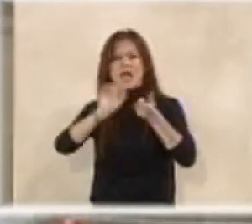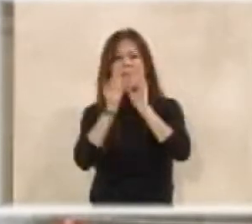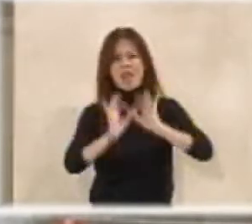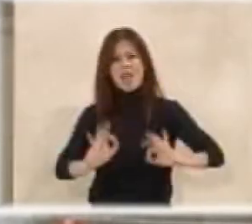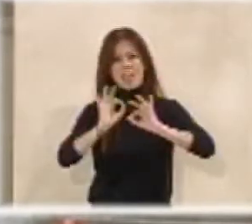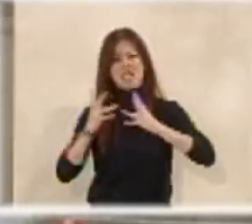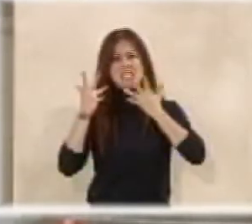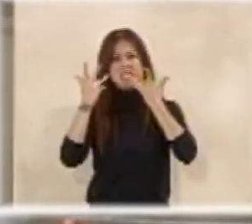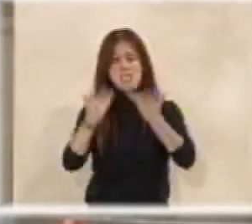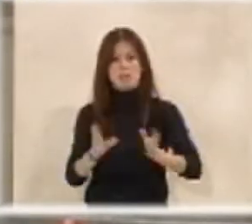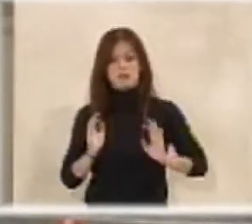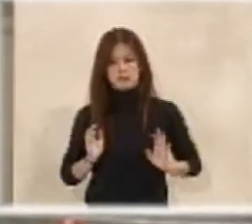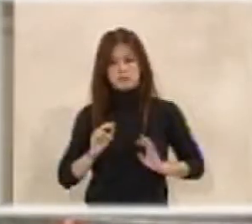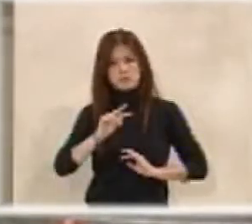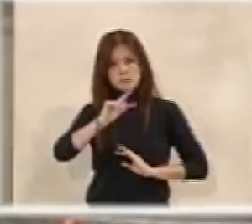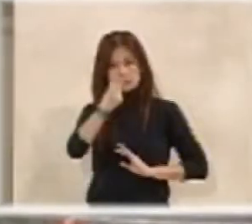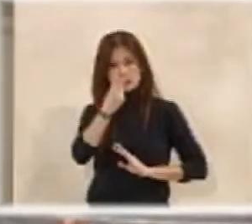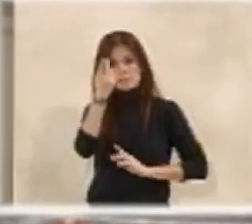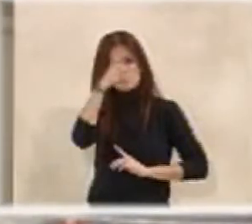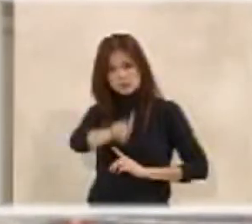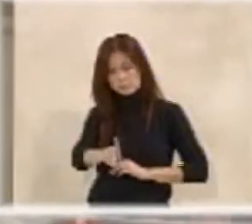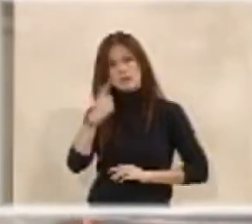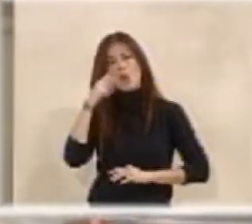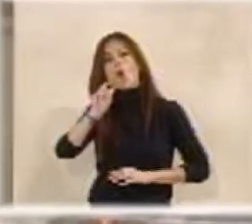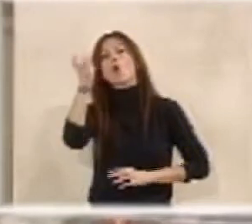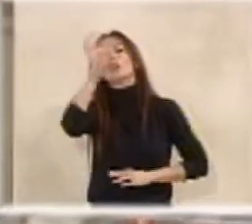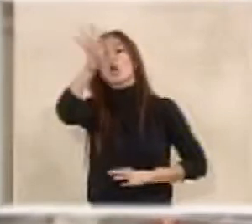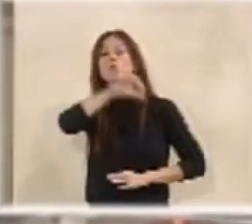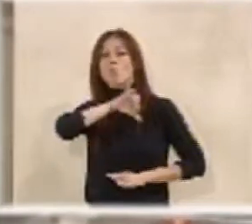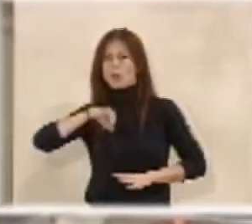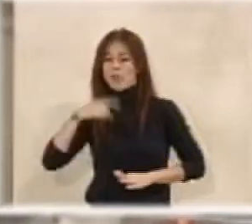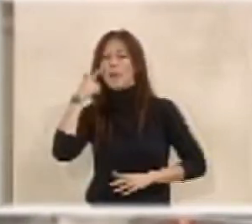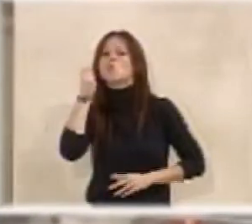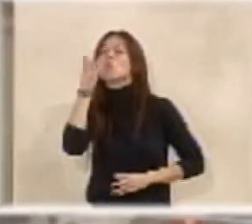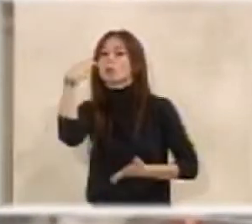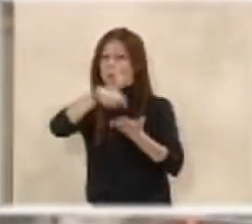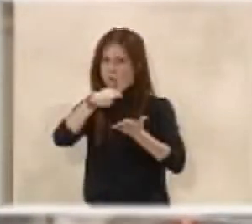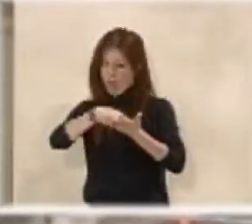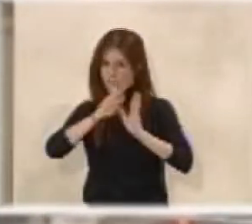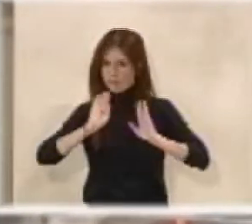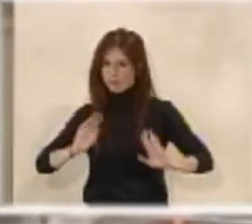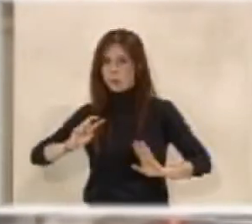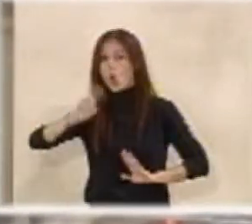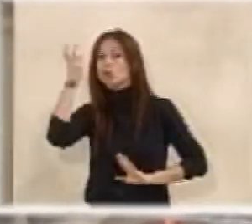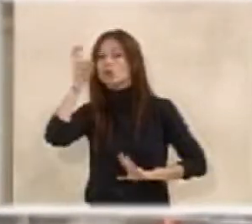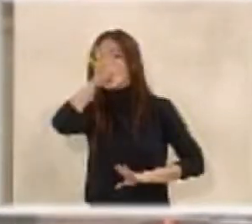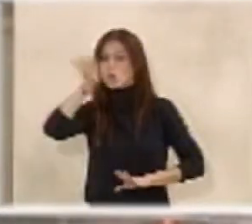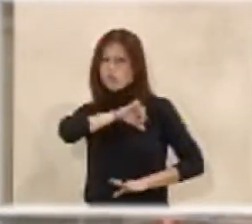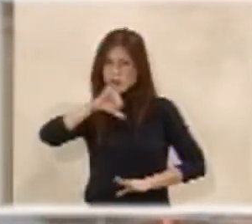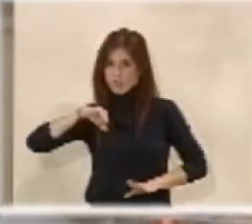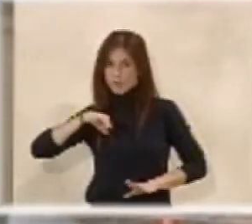En segundo lado, quiero analizar lo que pagan otras comunidades, o sea, la aportación que hacen otras